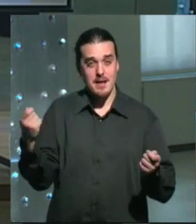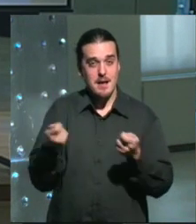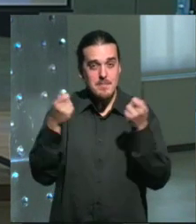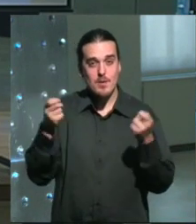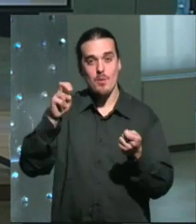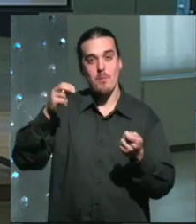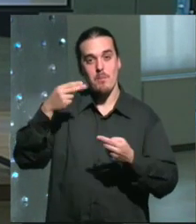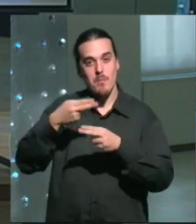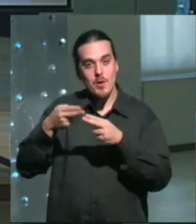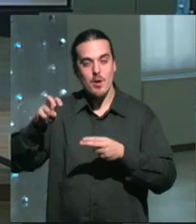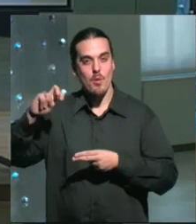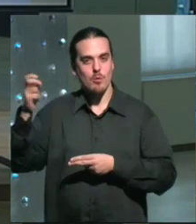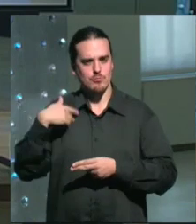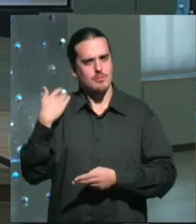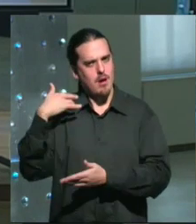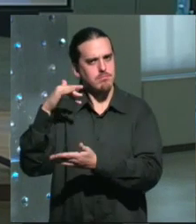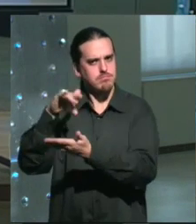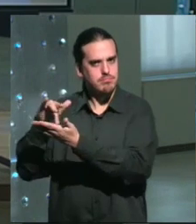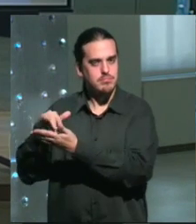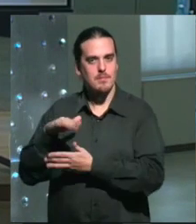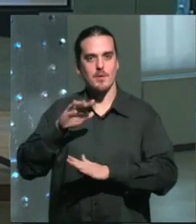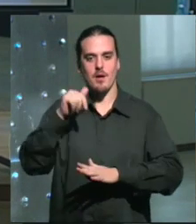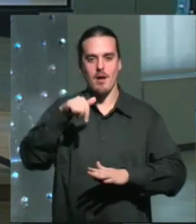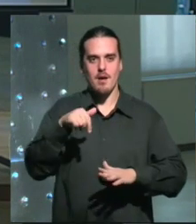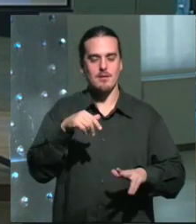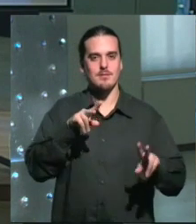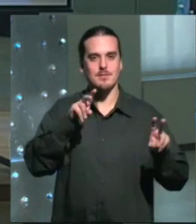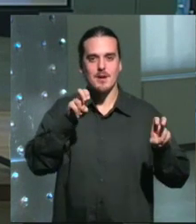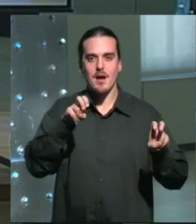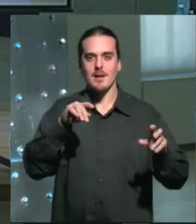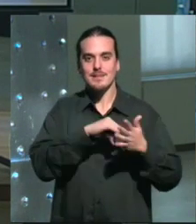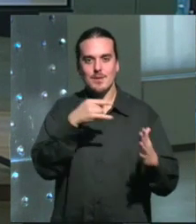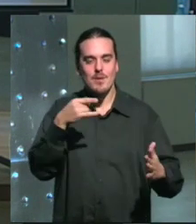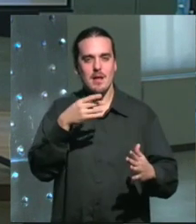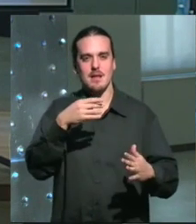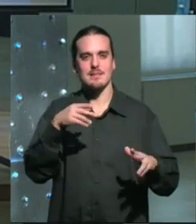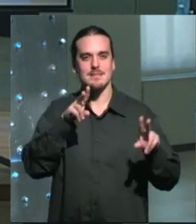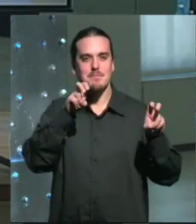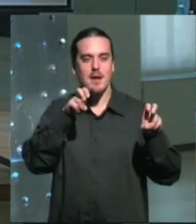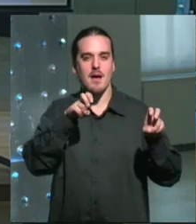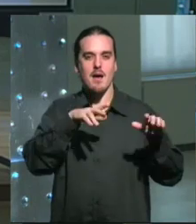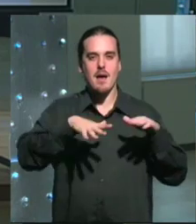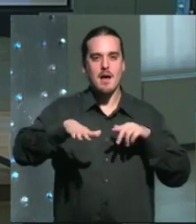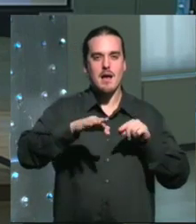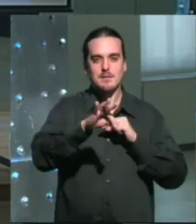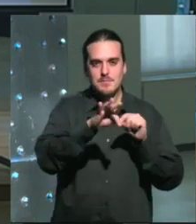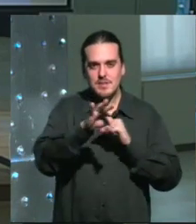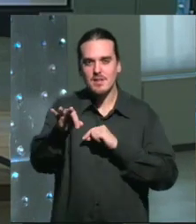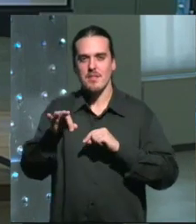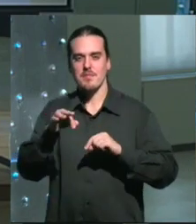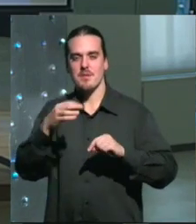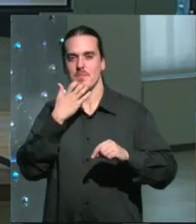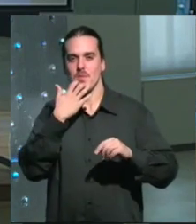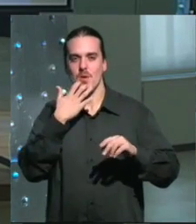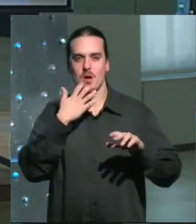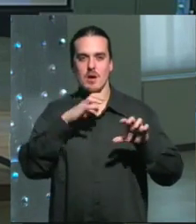tecnologías revolucionaron por completo el concepto del espacio y el concepto de las distancias geográficas. Los call centers